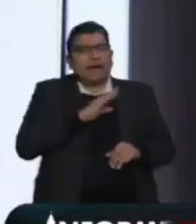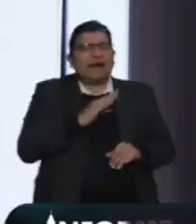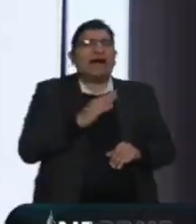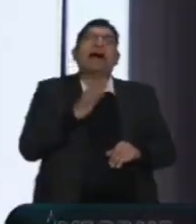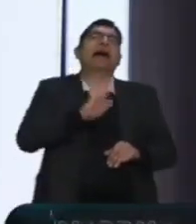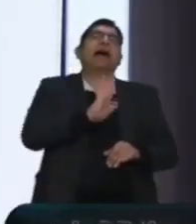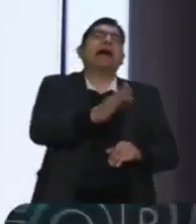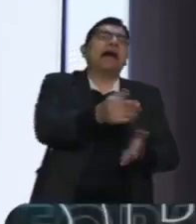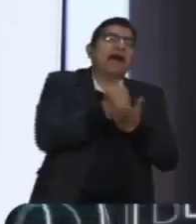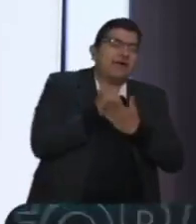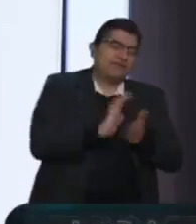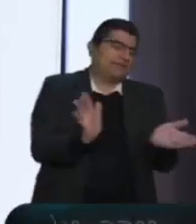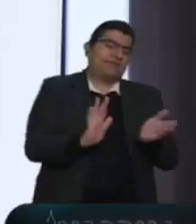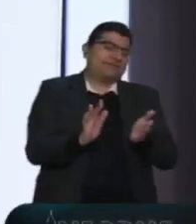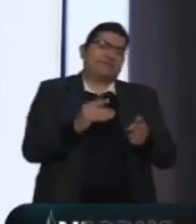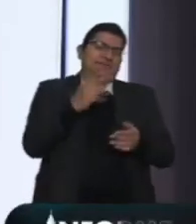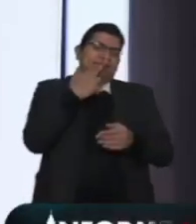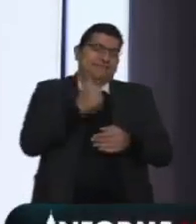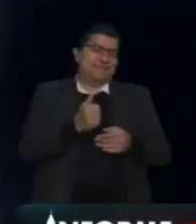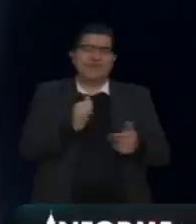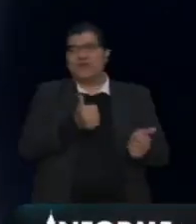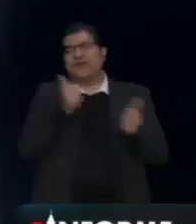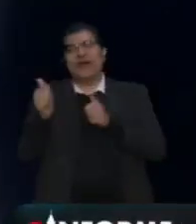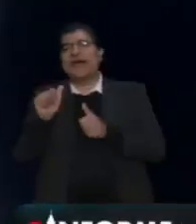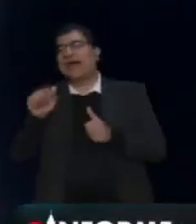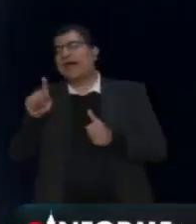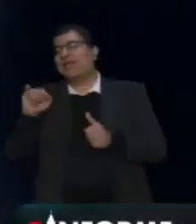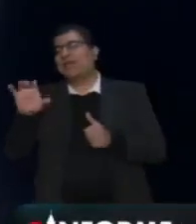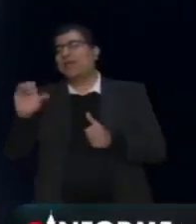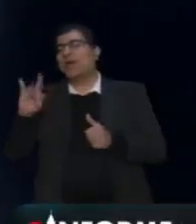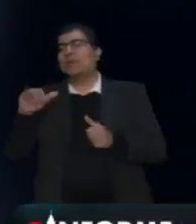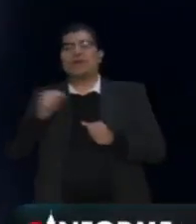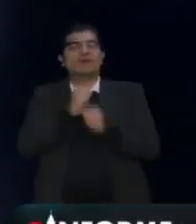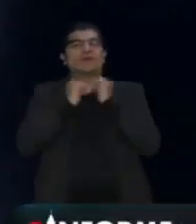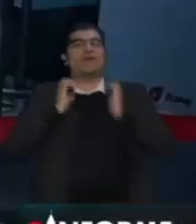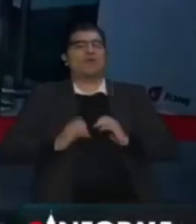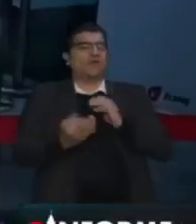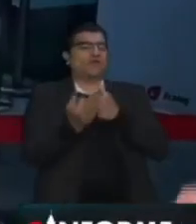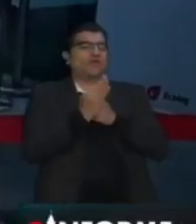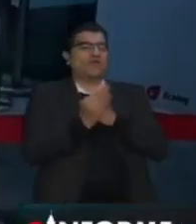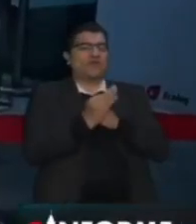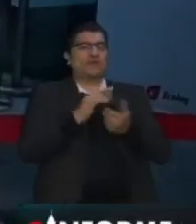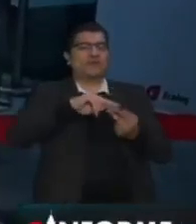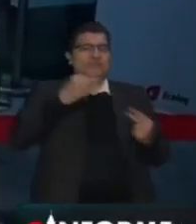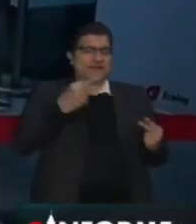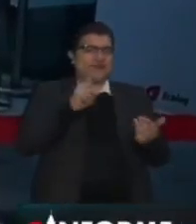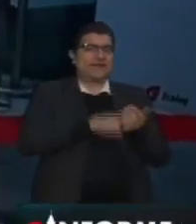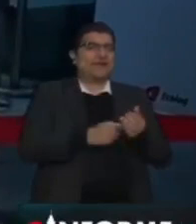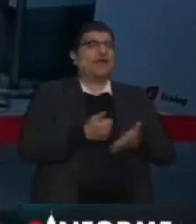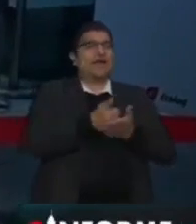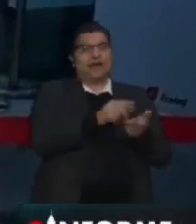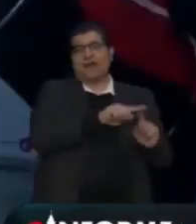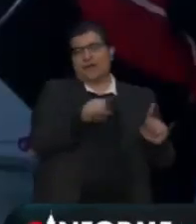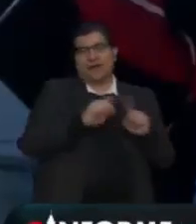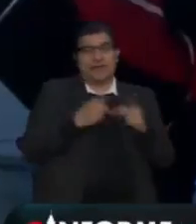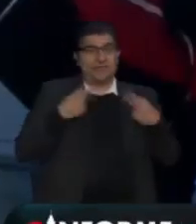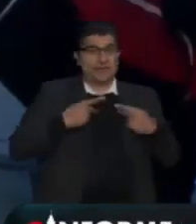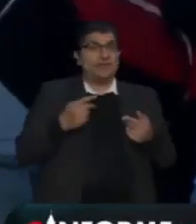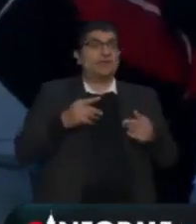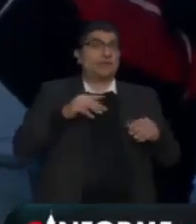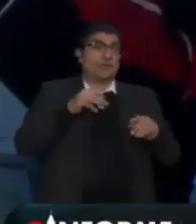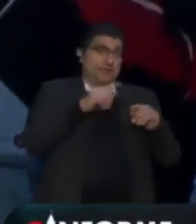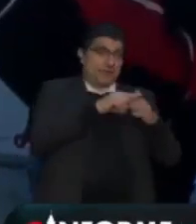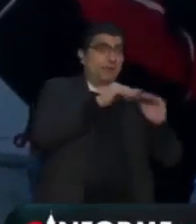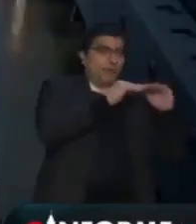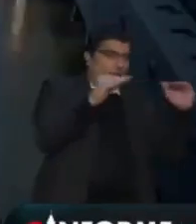sirven. Entonces nos pasamos a los anticuerpos monoclonales. Los anticuerpos monoclonales solamente están indicados en pacientes